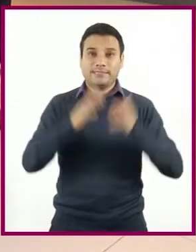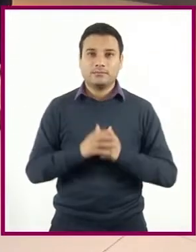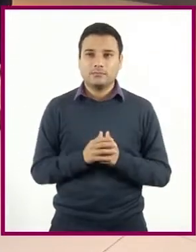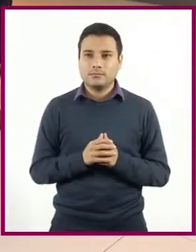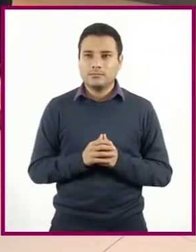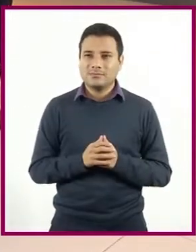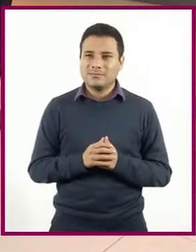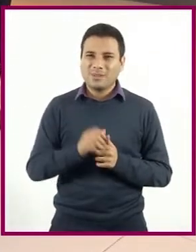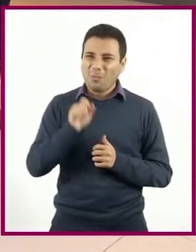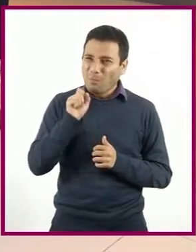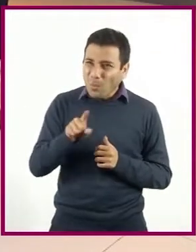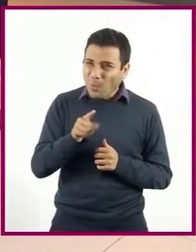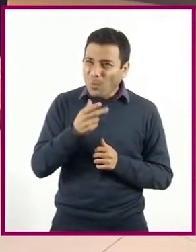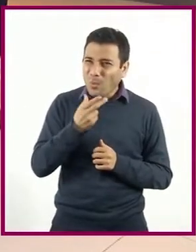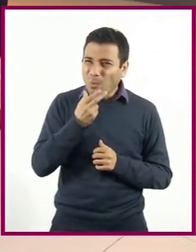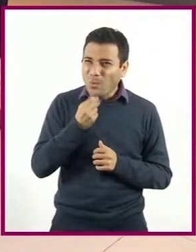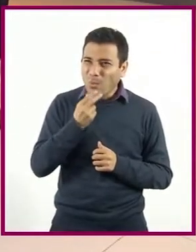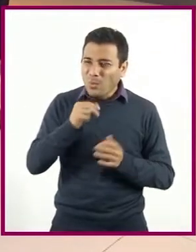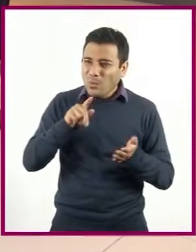¿Otra vez usted?